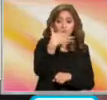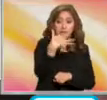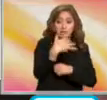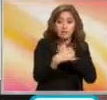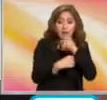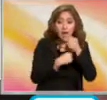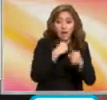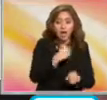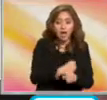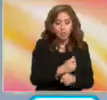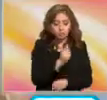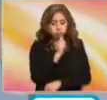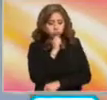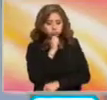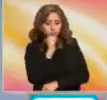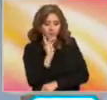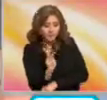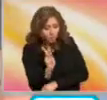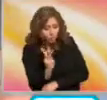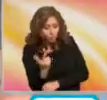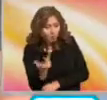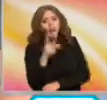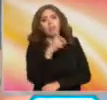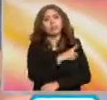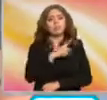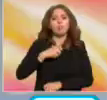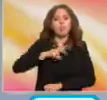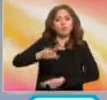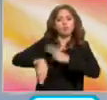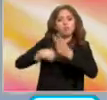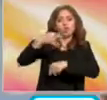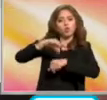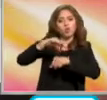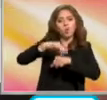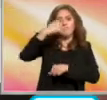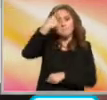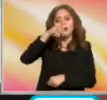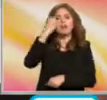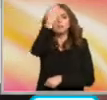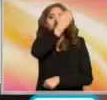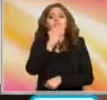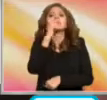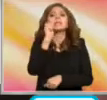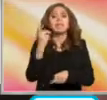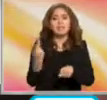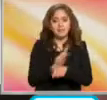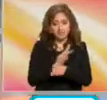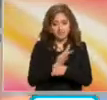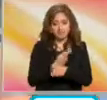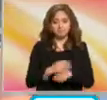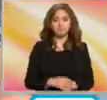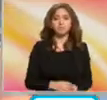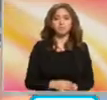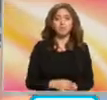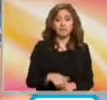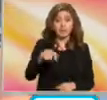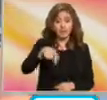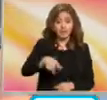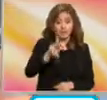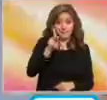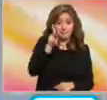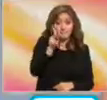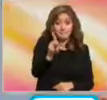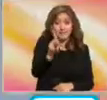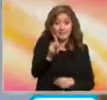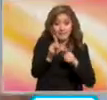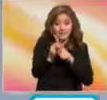menstruación, es un buen momento para ir y saber qué es lo que está ocurriendo o por qué se está retardando. Claro. Y la llegada de la primera menstruación, bueno, pues determina, digamos, este